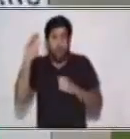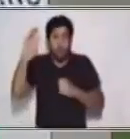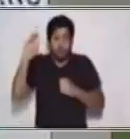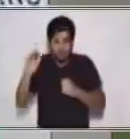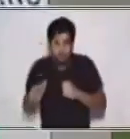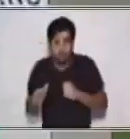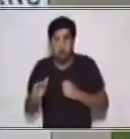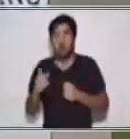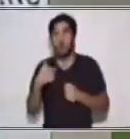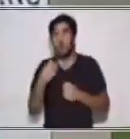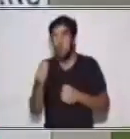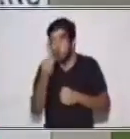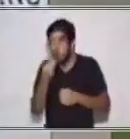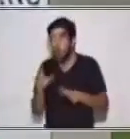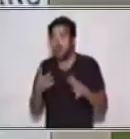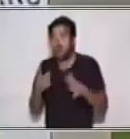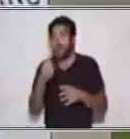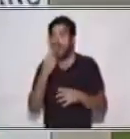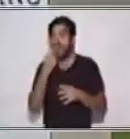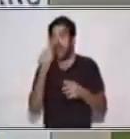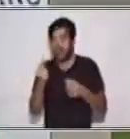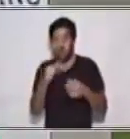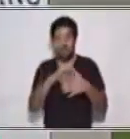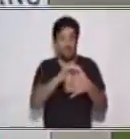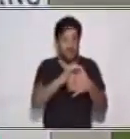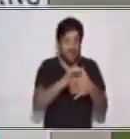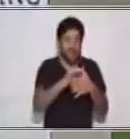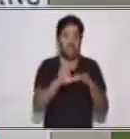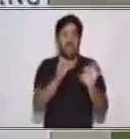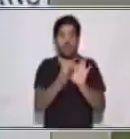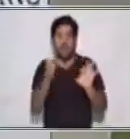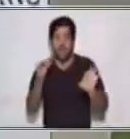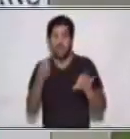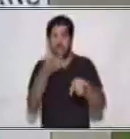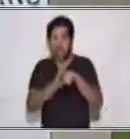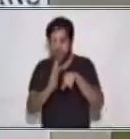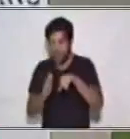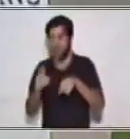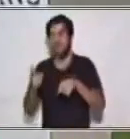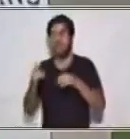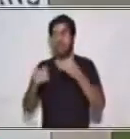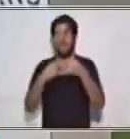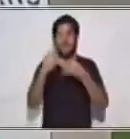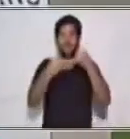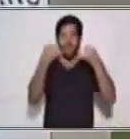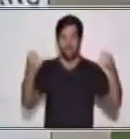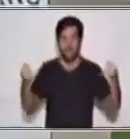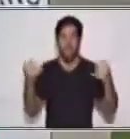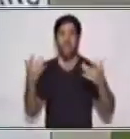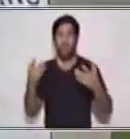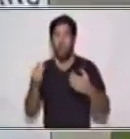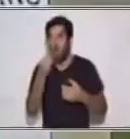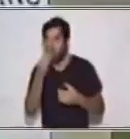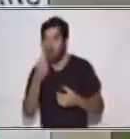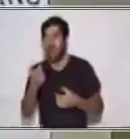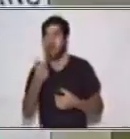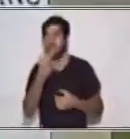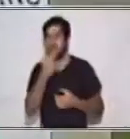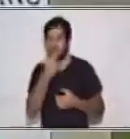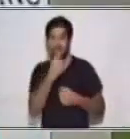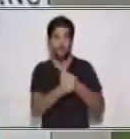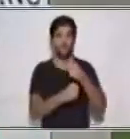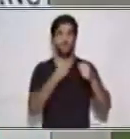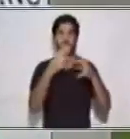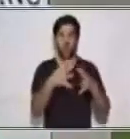aventura come arroz con lentejas, carne, salchichón, garbanzos, pastas, chocolatinas, galletas y frutas